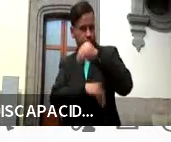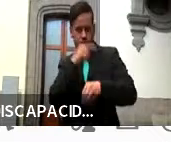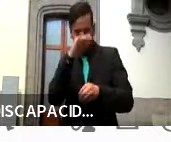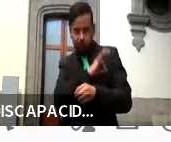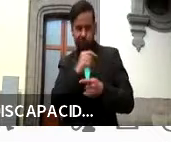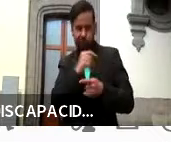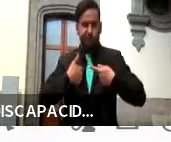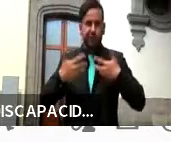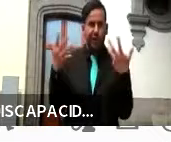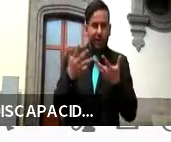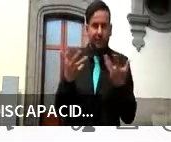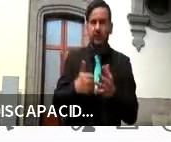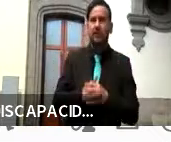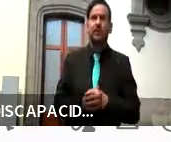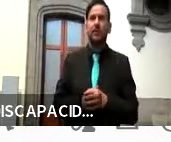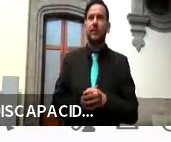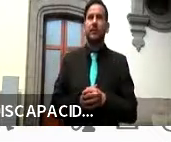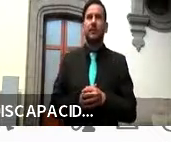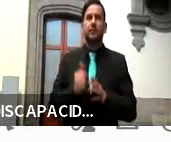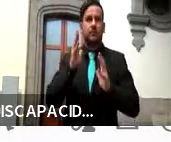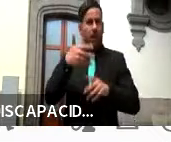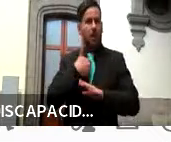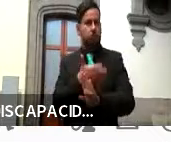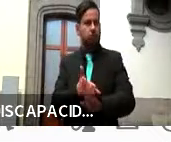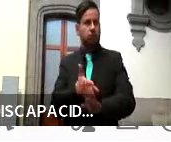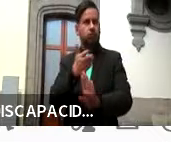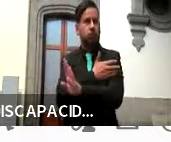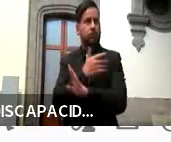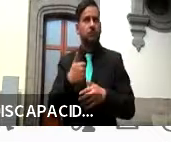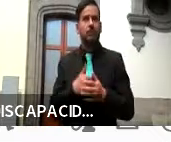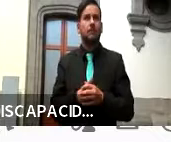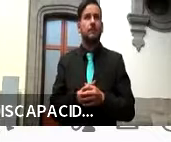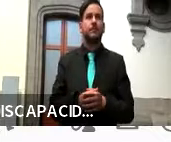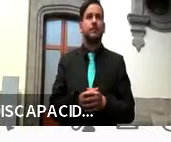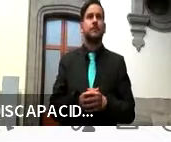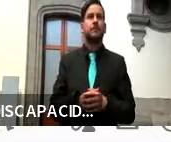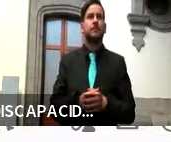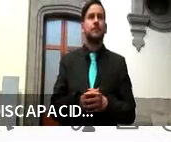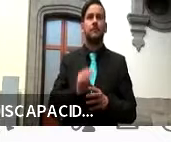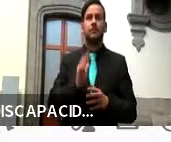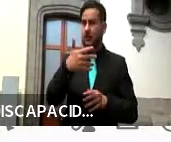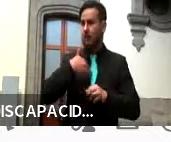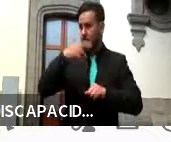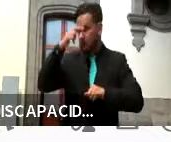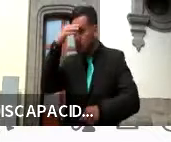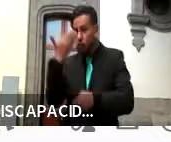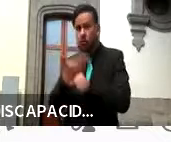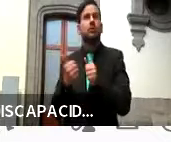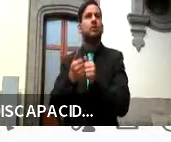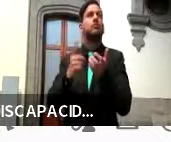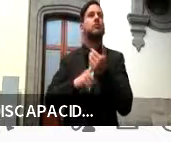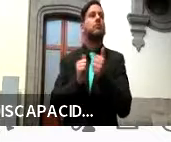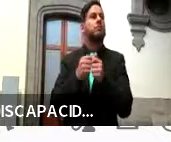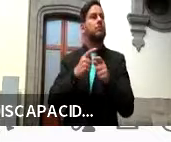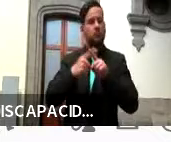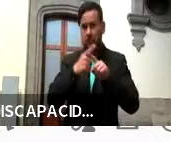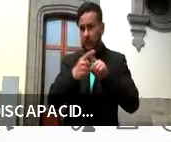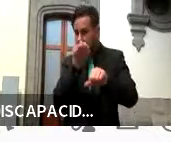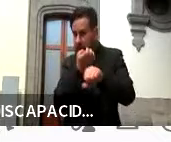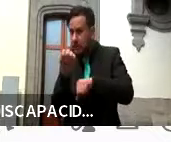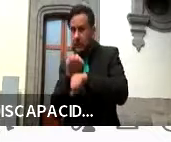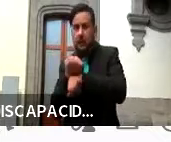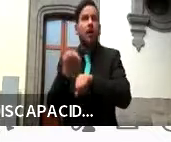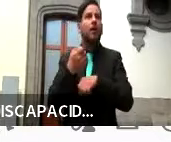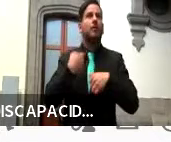una de las presentaciones anteriores que la responsabilidad de los estados al momento de avanzar en la